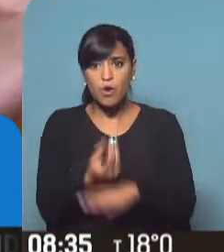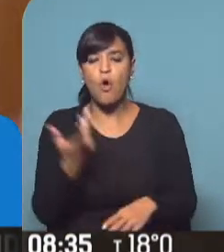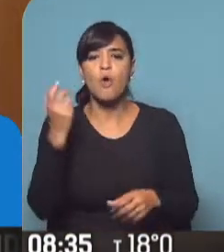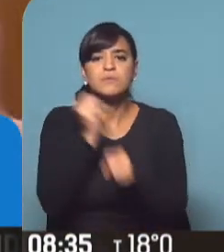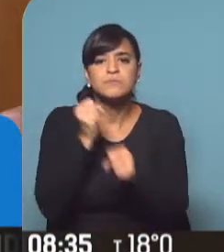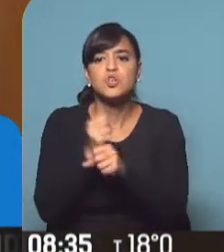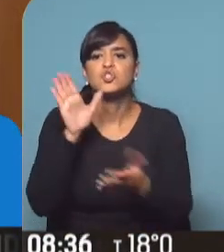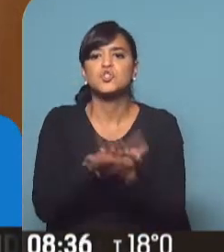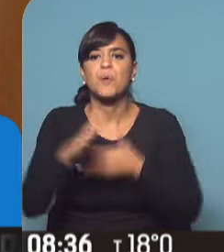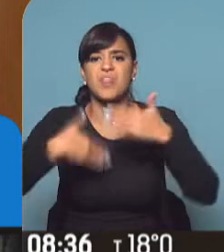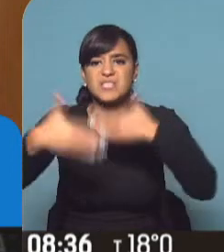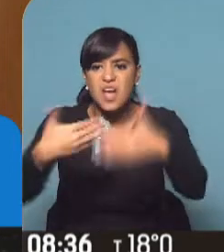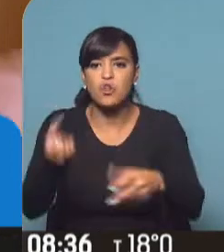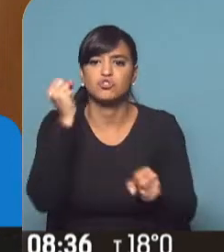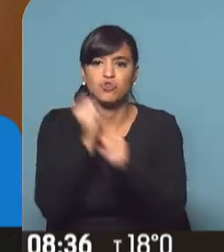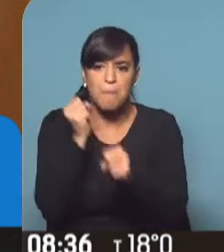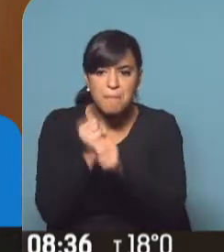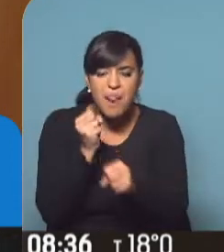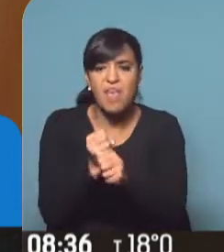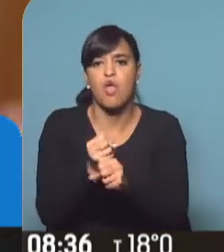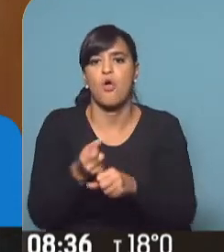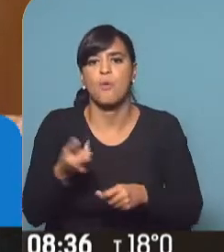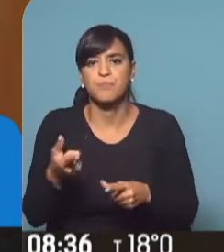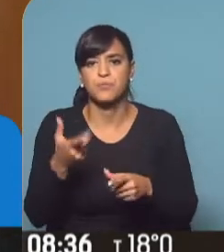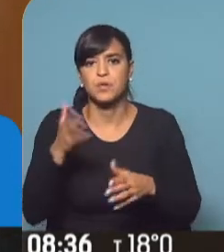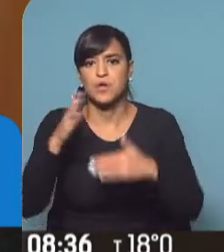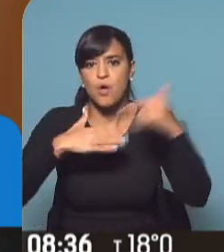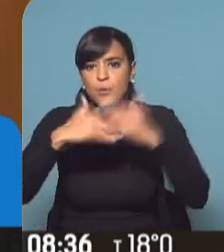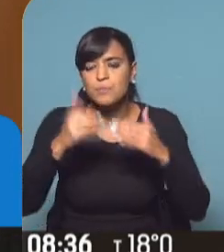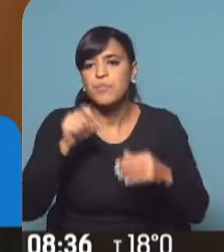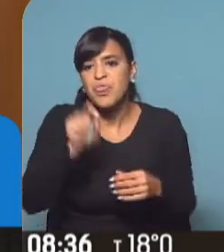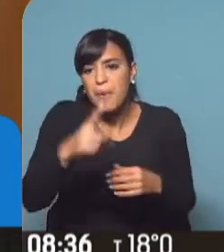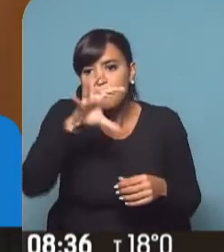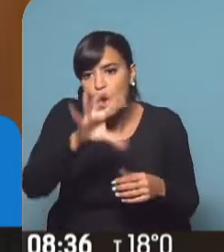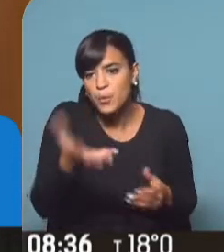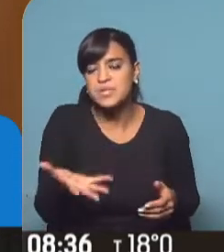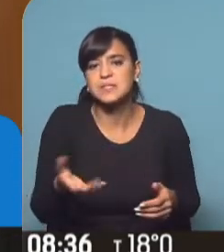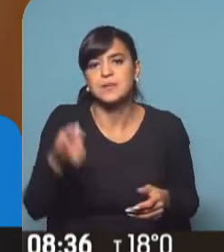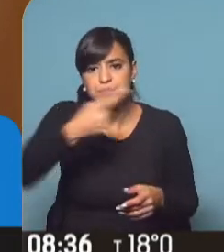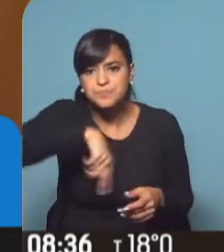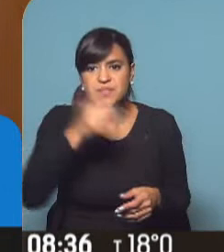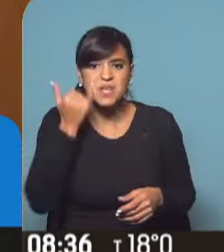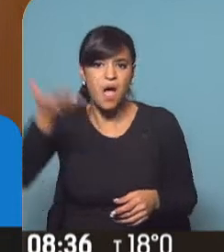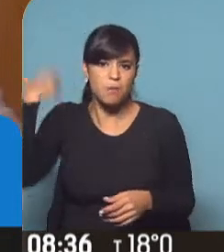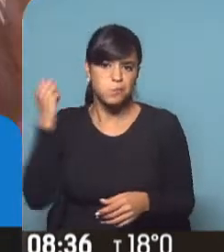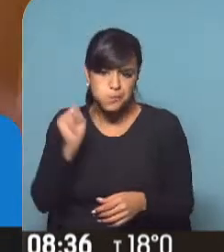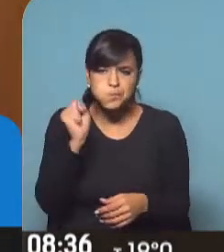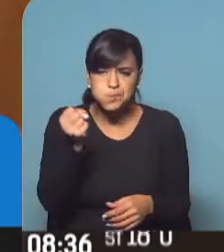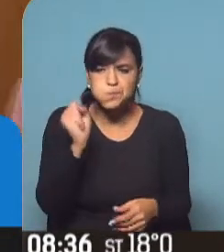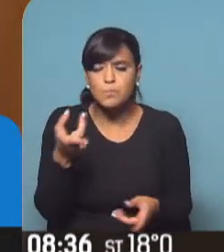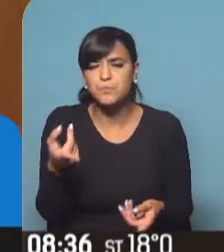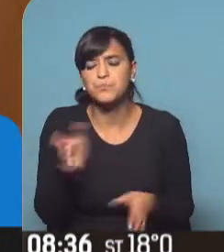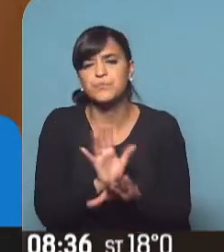vinculadas al desarrollo y al empleo es decir las obras estructurales de la provincia esto esto lo hemos hecho lo hemos conocido hemos generado